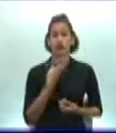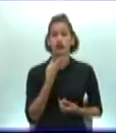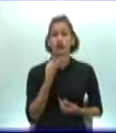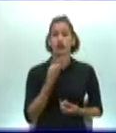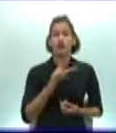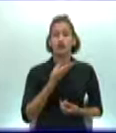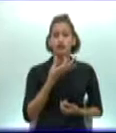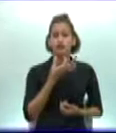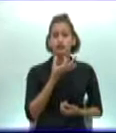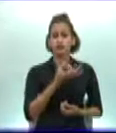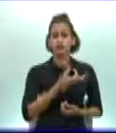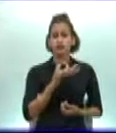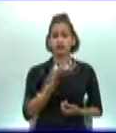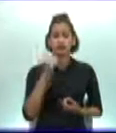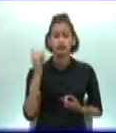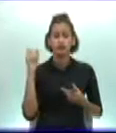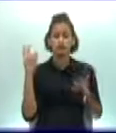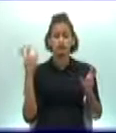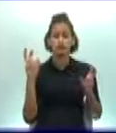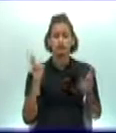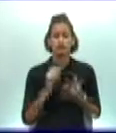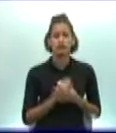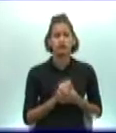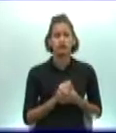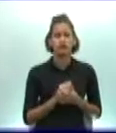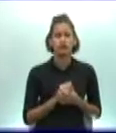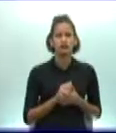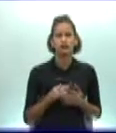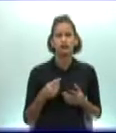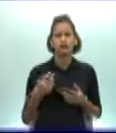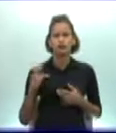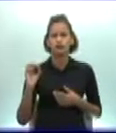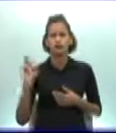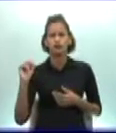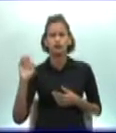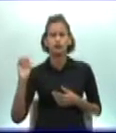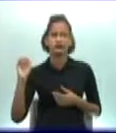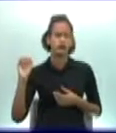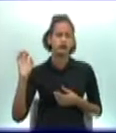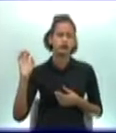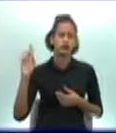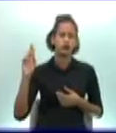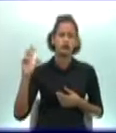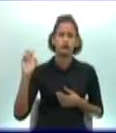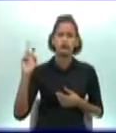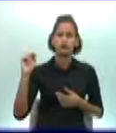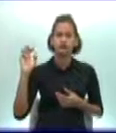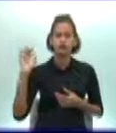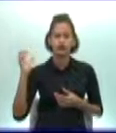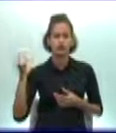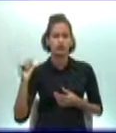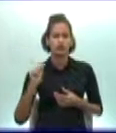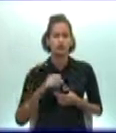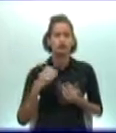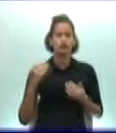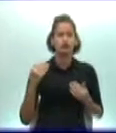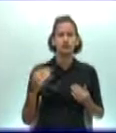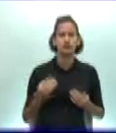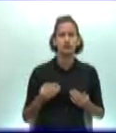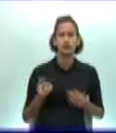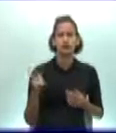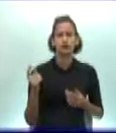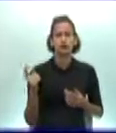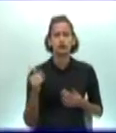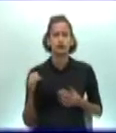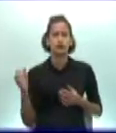consecuencias físicas, económicas e históricas de la situación geográfica de Cuba, la cual las puedes